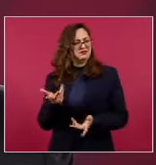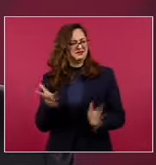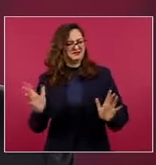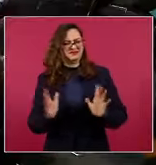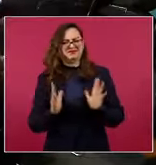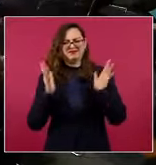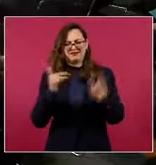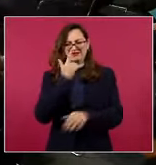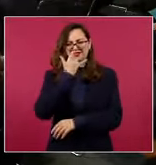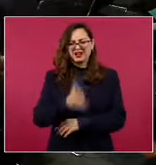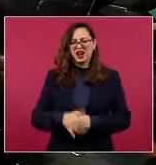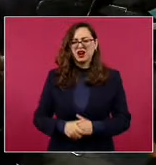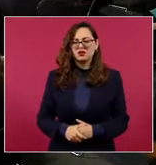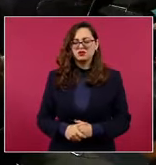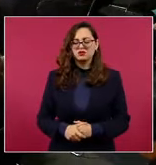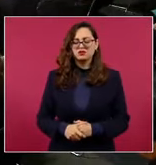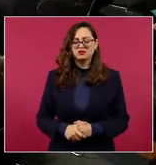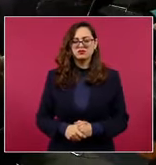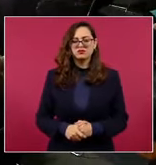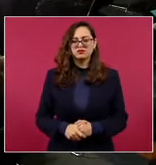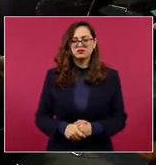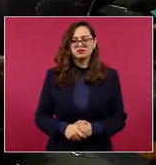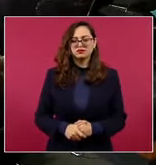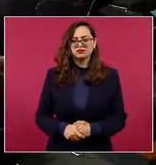porque es